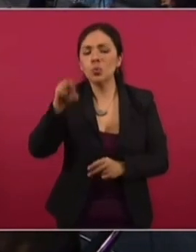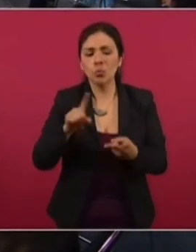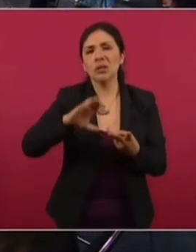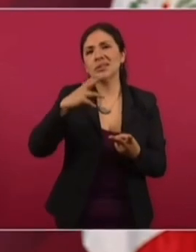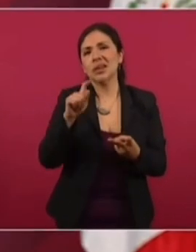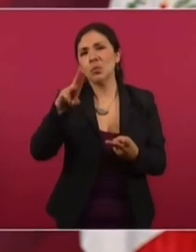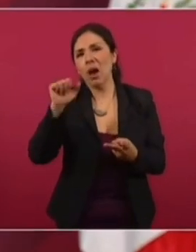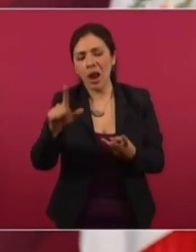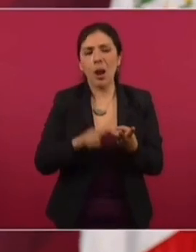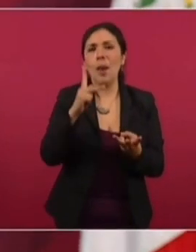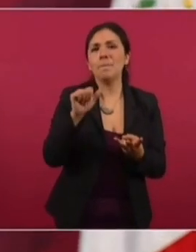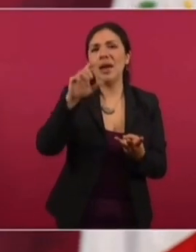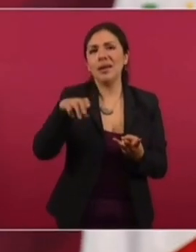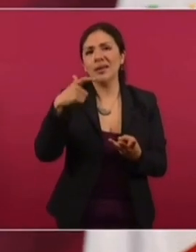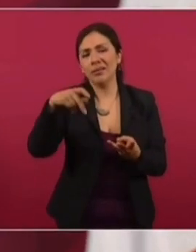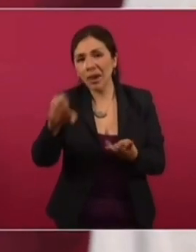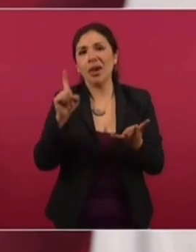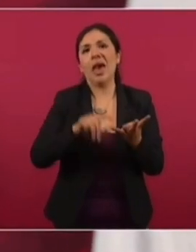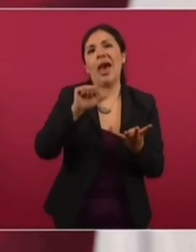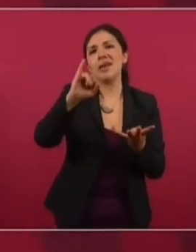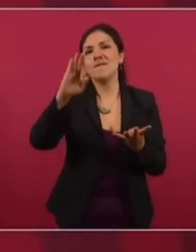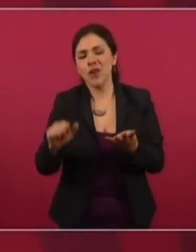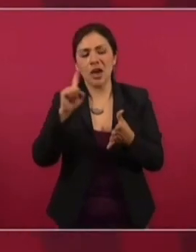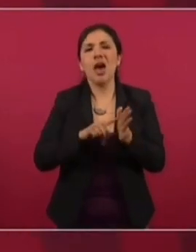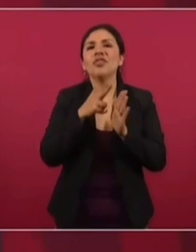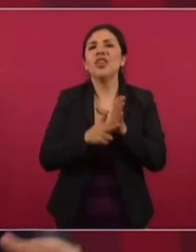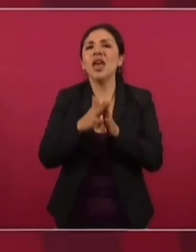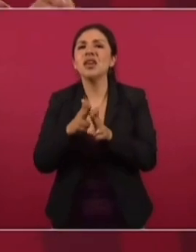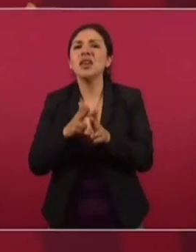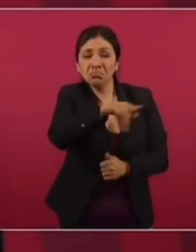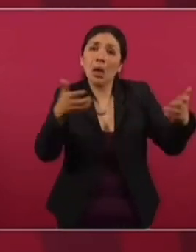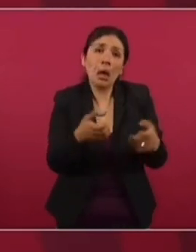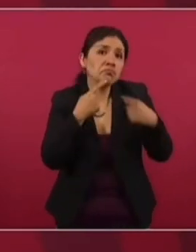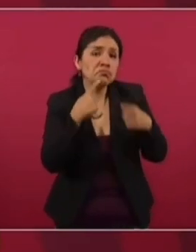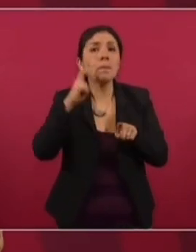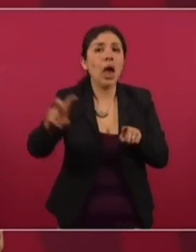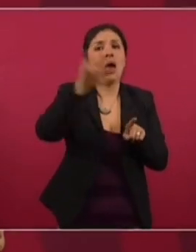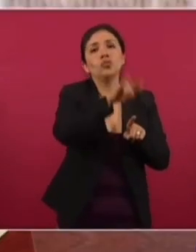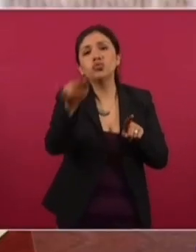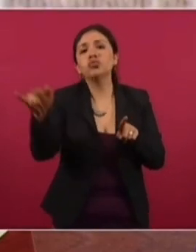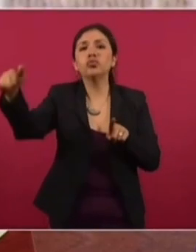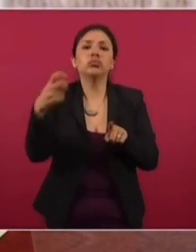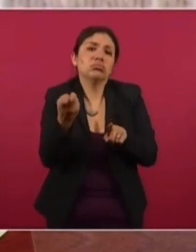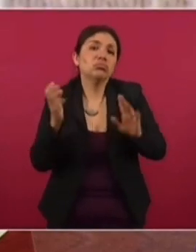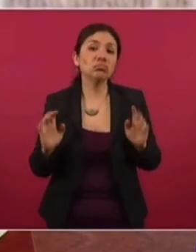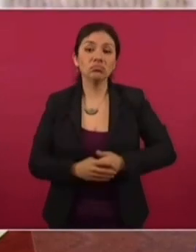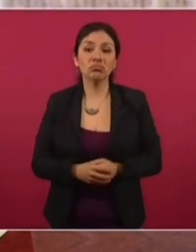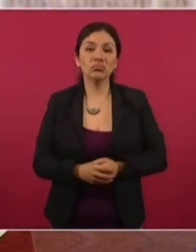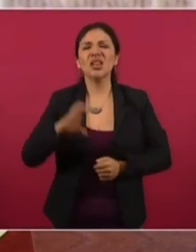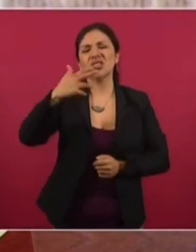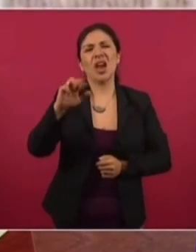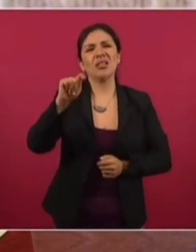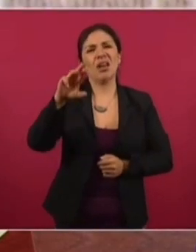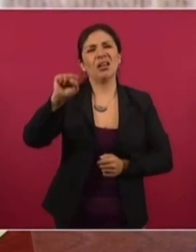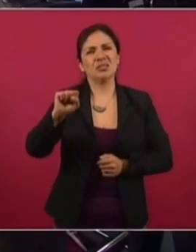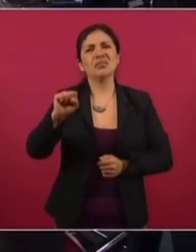de Palenque, de Felipe Ángeles y del Tren Maya, y que ellos puedan organizar viajes de estos charters.